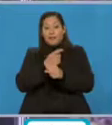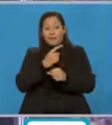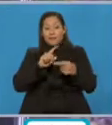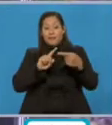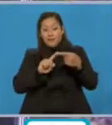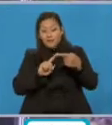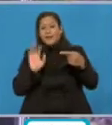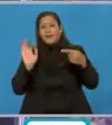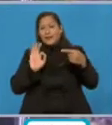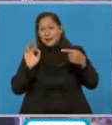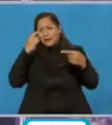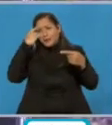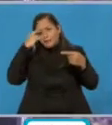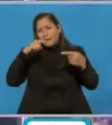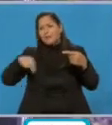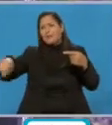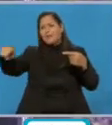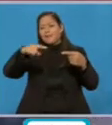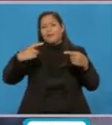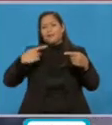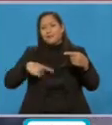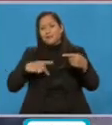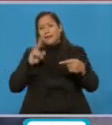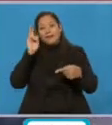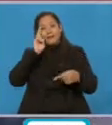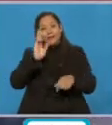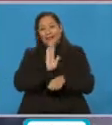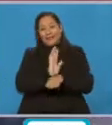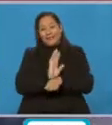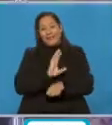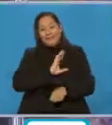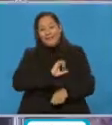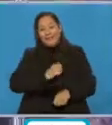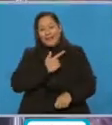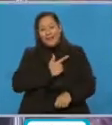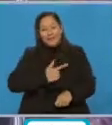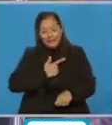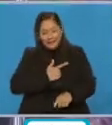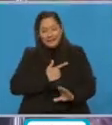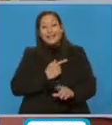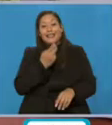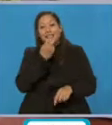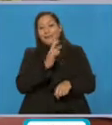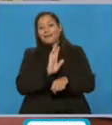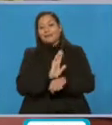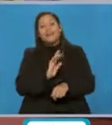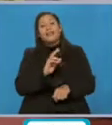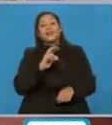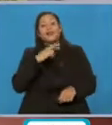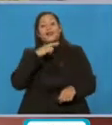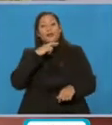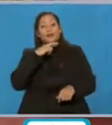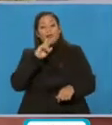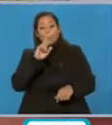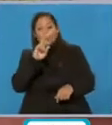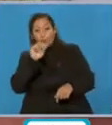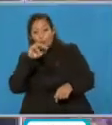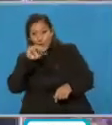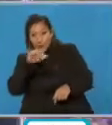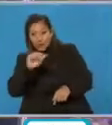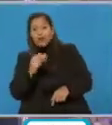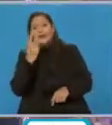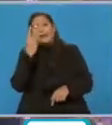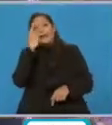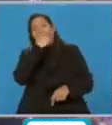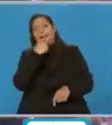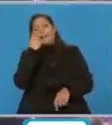vez es para el público ya cinéfilo de Hueso Colorado, porque es una película rumana que dura 3 horas. No se